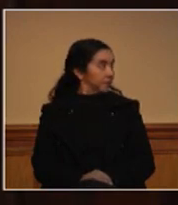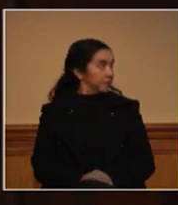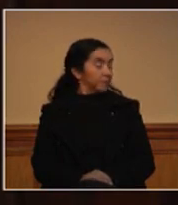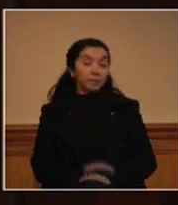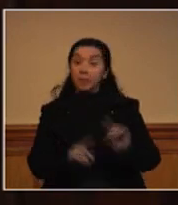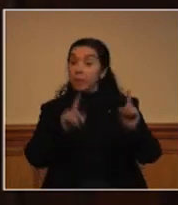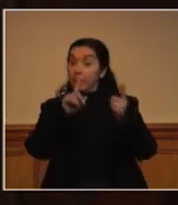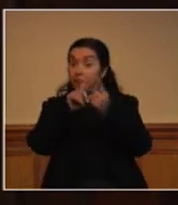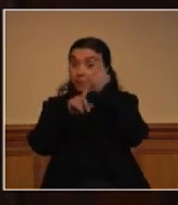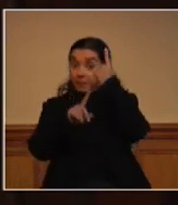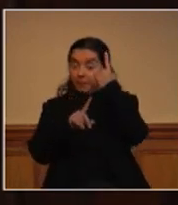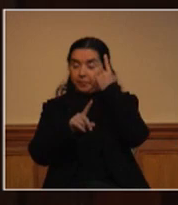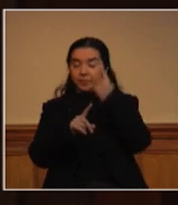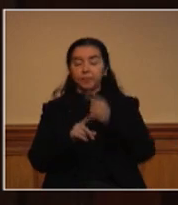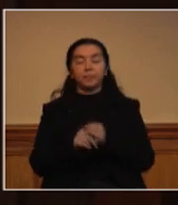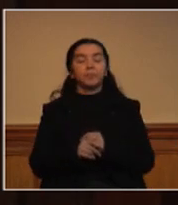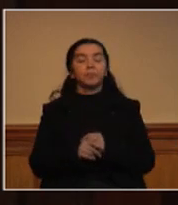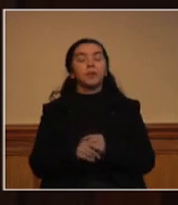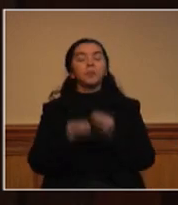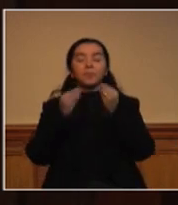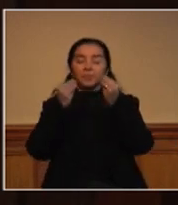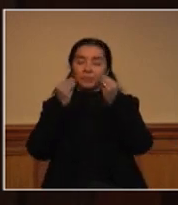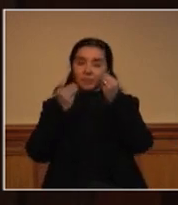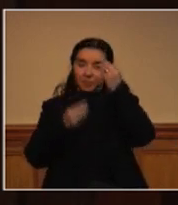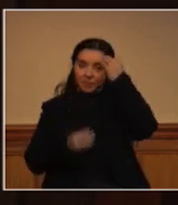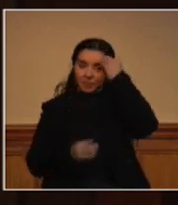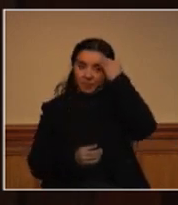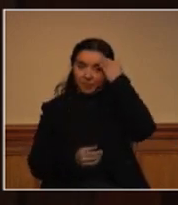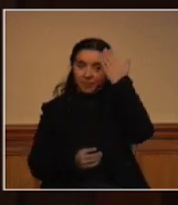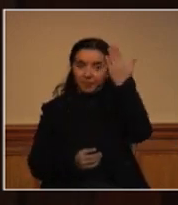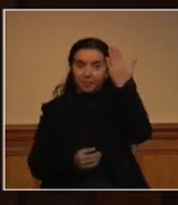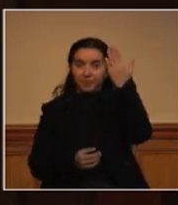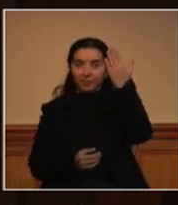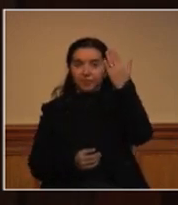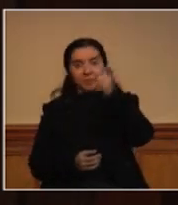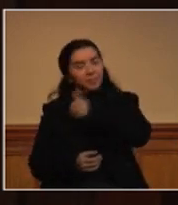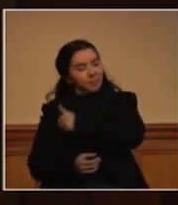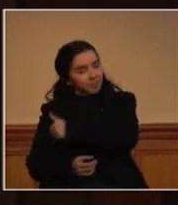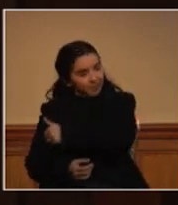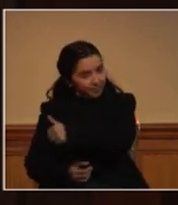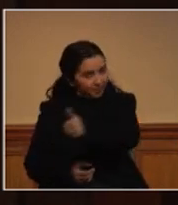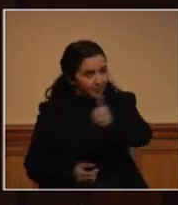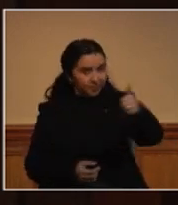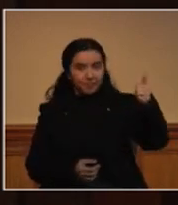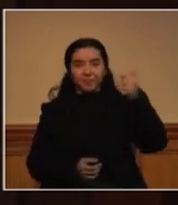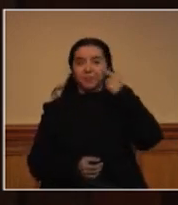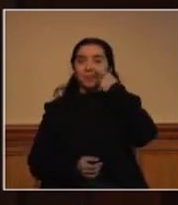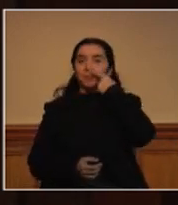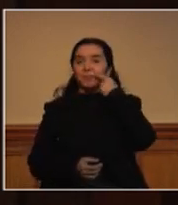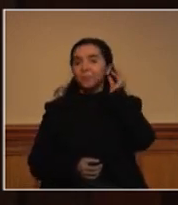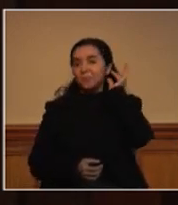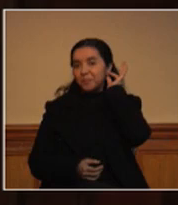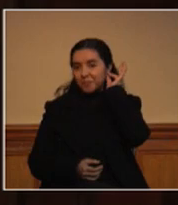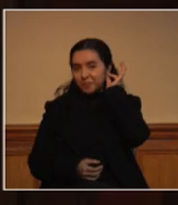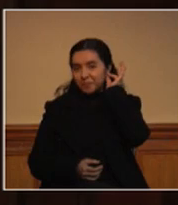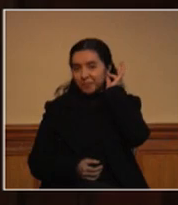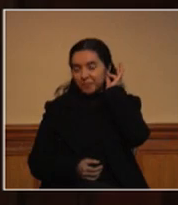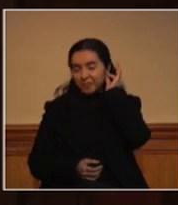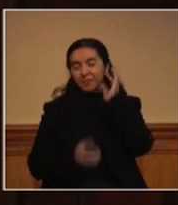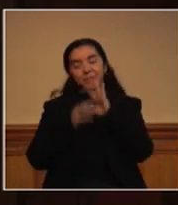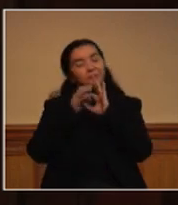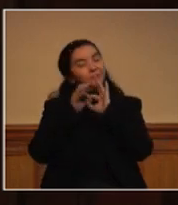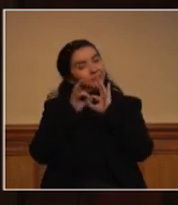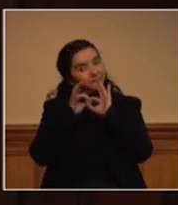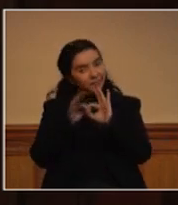Primero que nada, muy buenos días a todos y todas. Y gracias también a